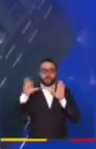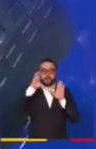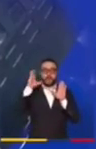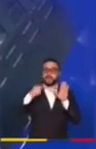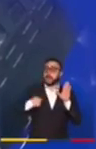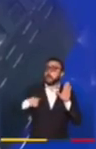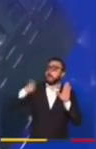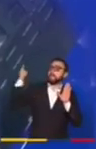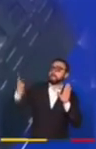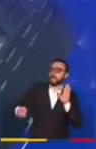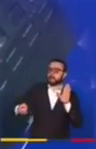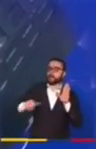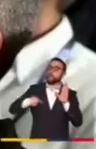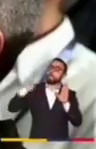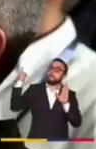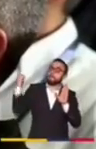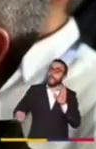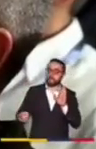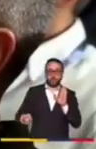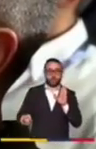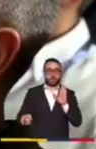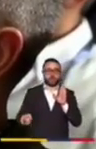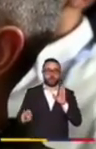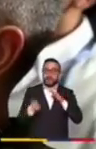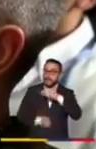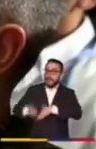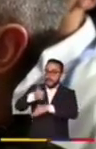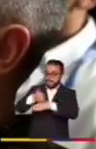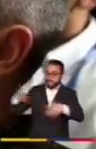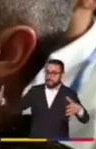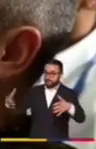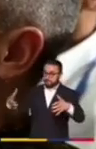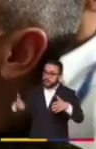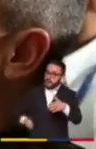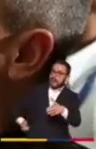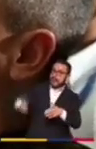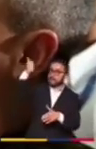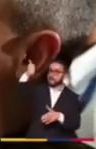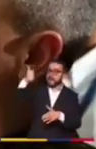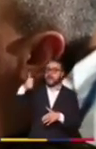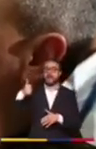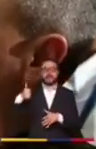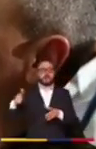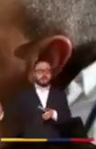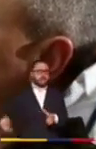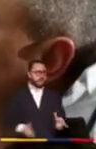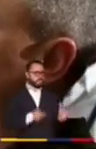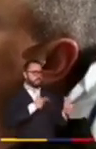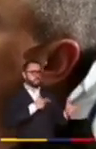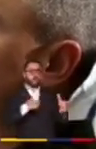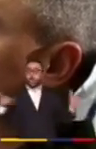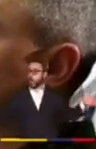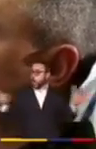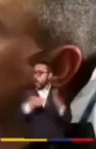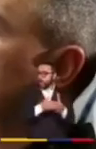una orden de su comandante en jefe, es no apuntar las armas contra el pueblo.